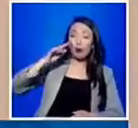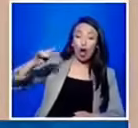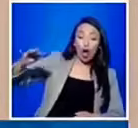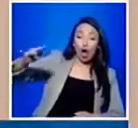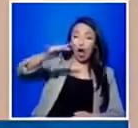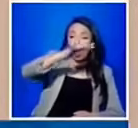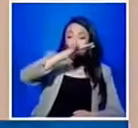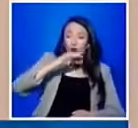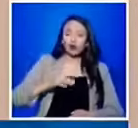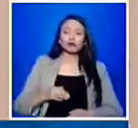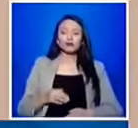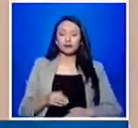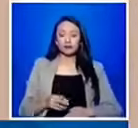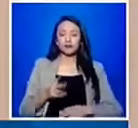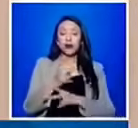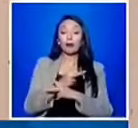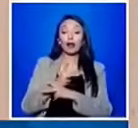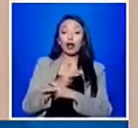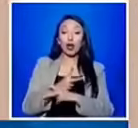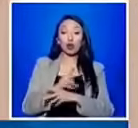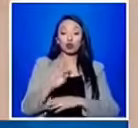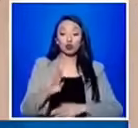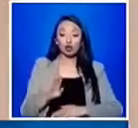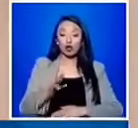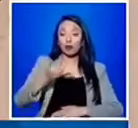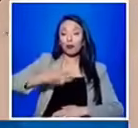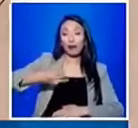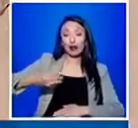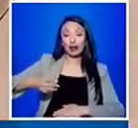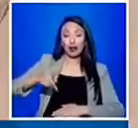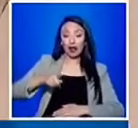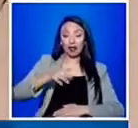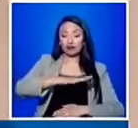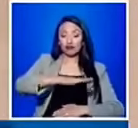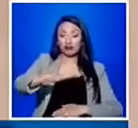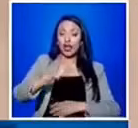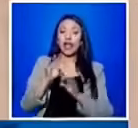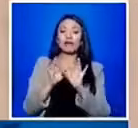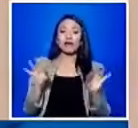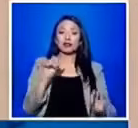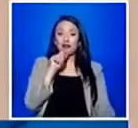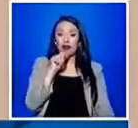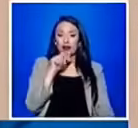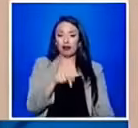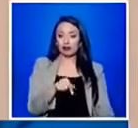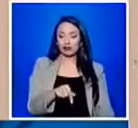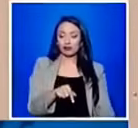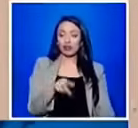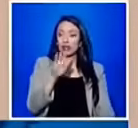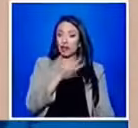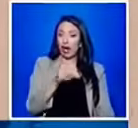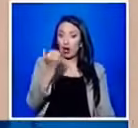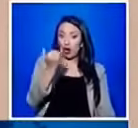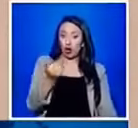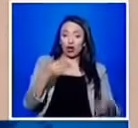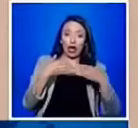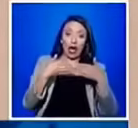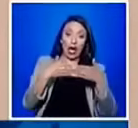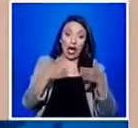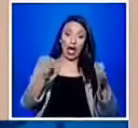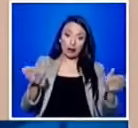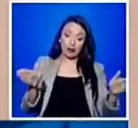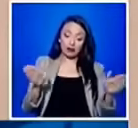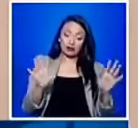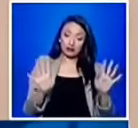pedirles precaución a los conductores porque todavía hay material, se va a hacer la limpieza en los próximos minutos. De esta manera se garantiza, bueno, que